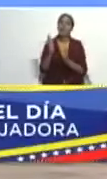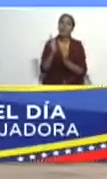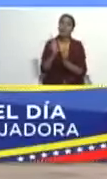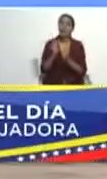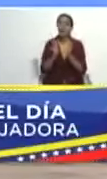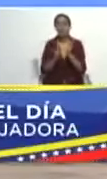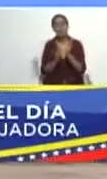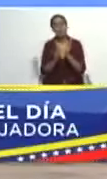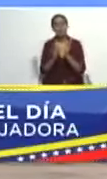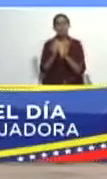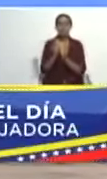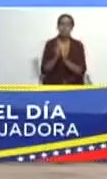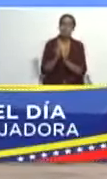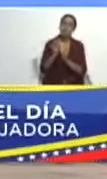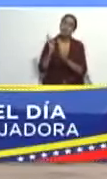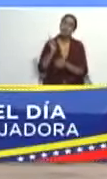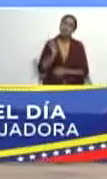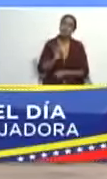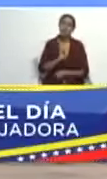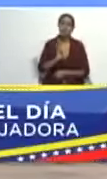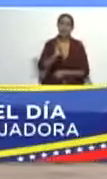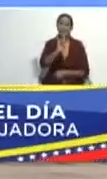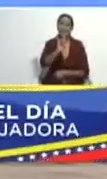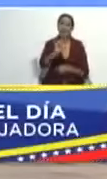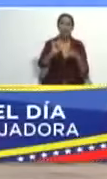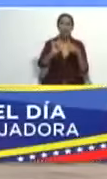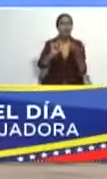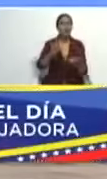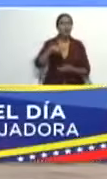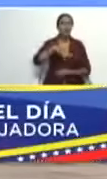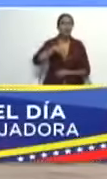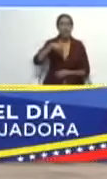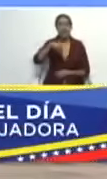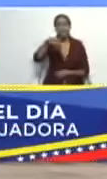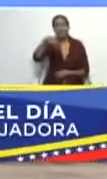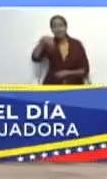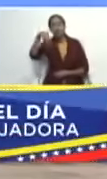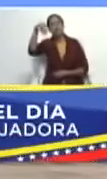Cristo te ama en espíritu y verdad.